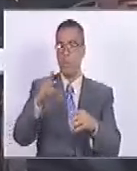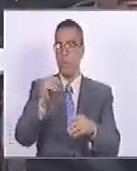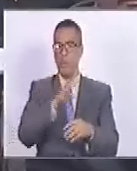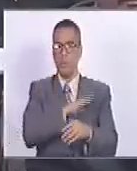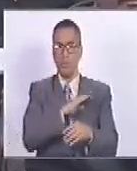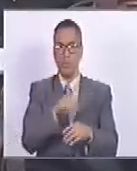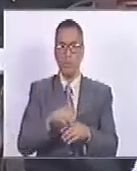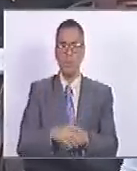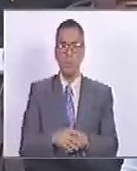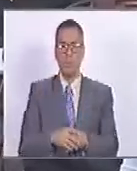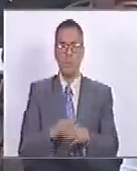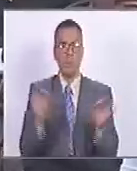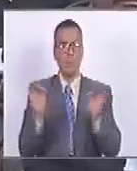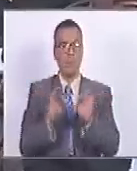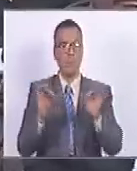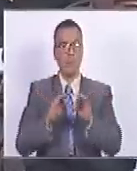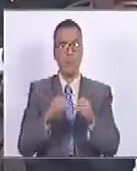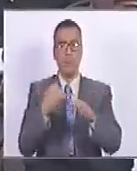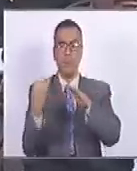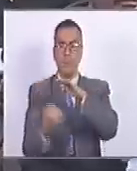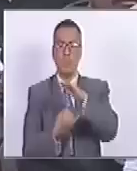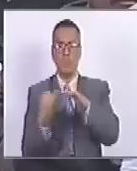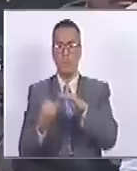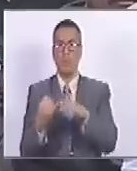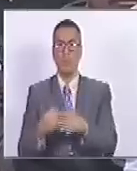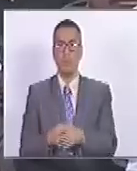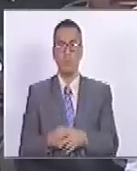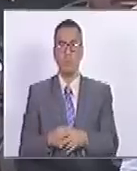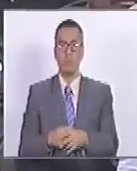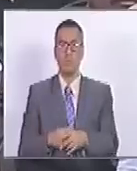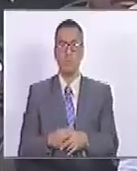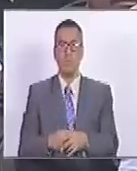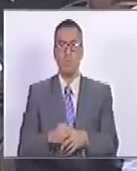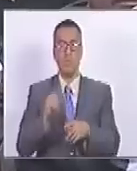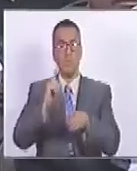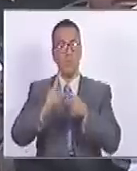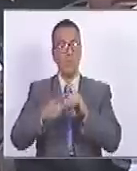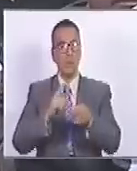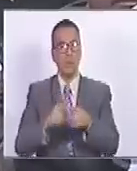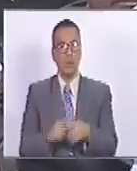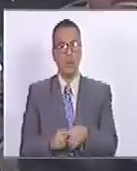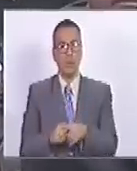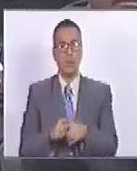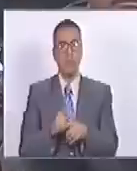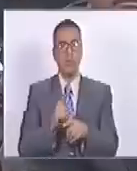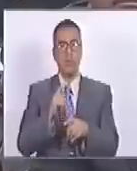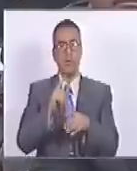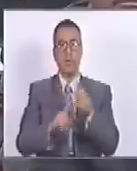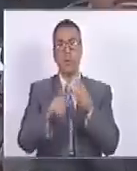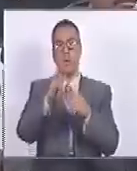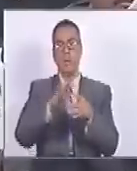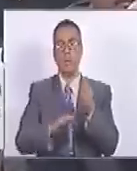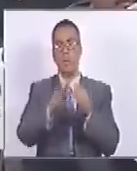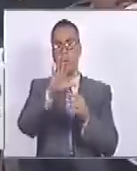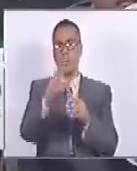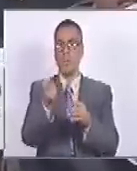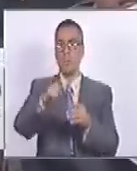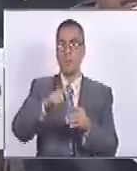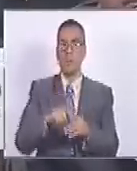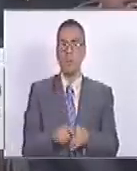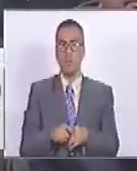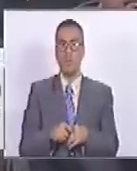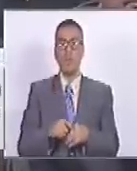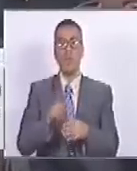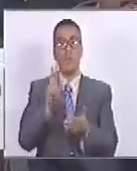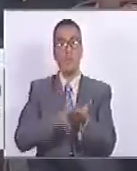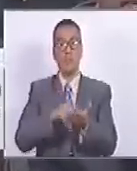pertenecían a ninguna de las instituciones, y que hasta hace tan solo unos 4 o 5 meses